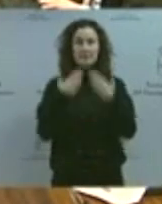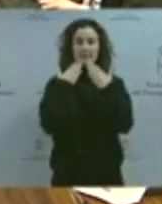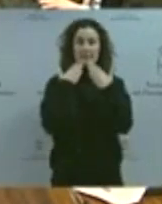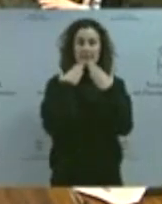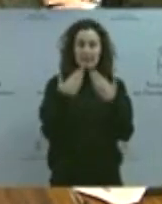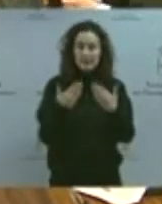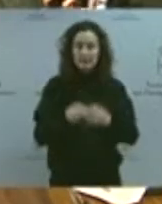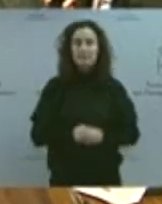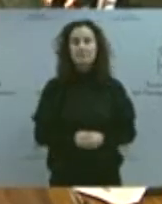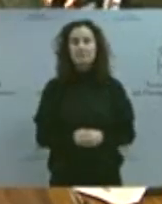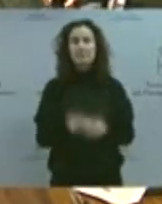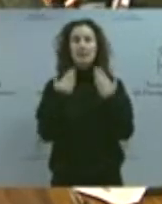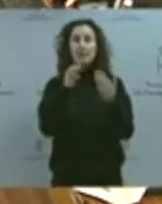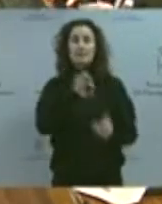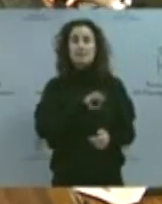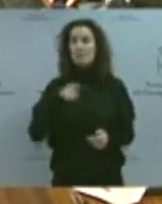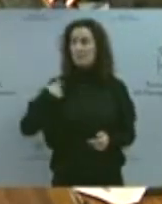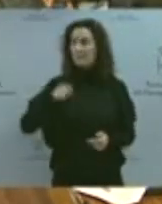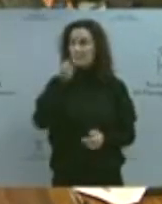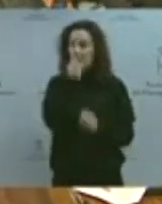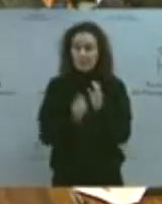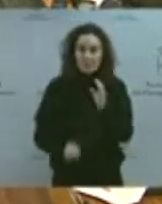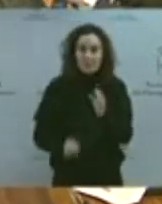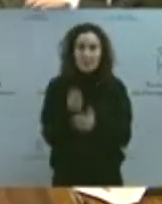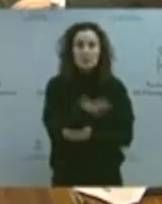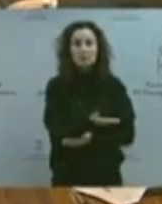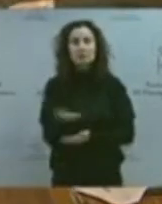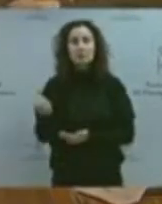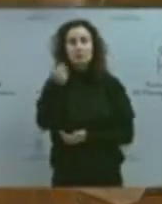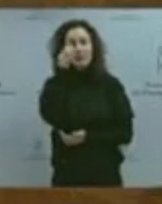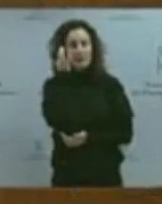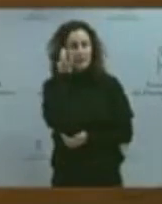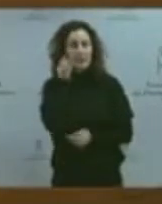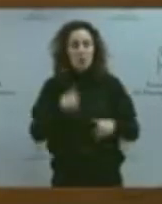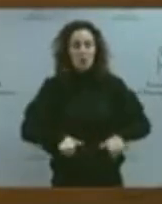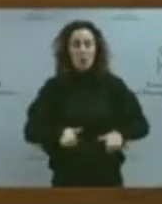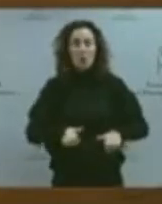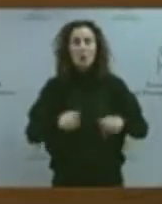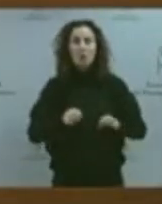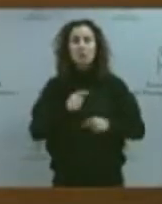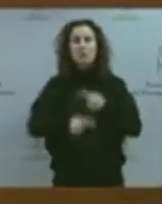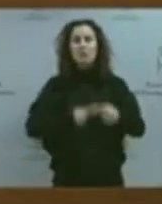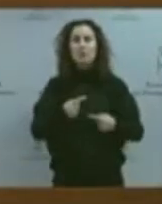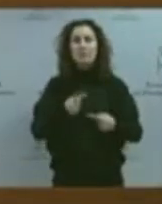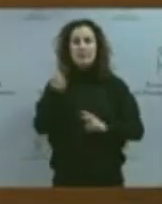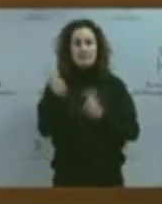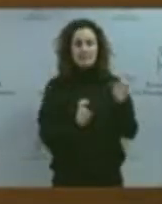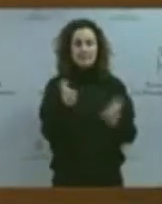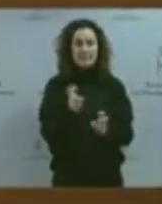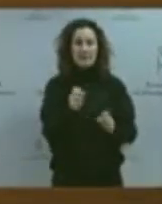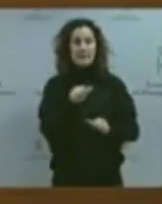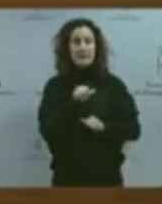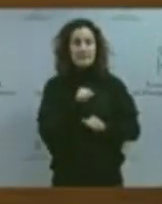Buenos días a todos y a todas. Hoy nos acompañan aquí muchas familias que están esperando ansiosas, señora consejera, que les dé respuestas,